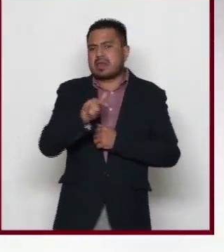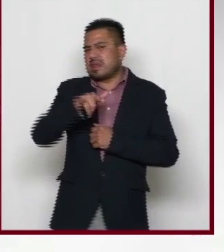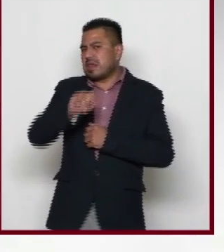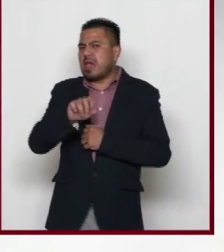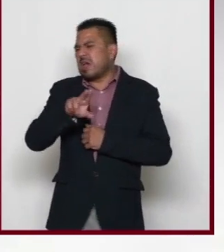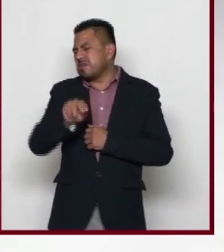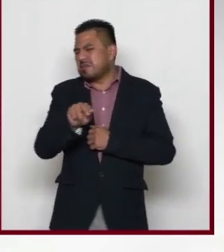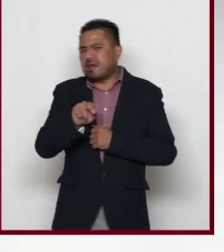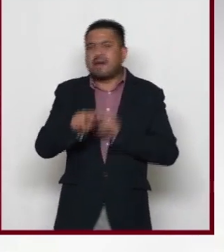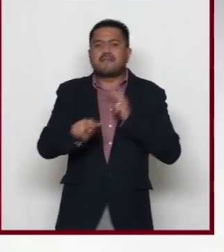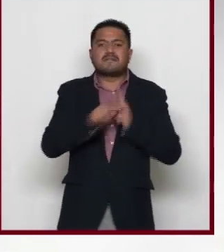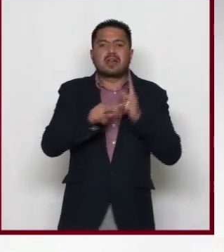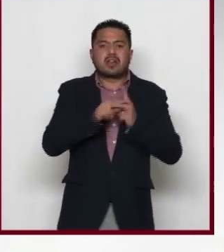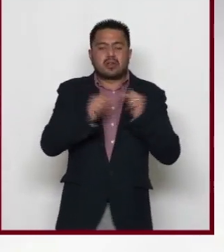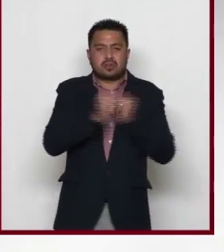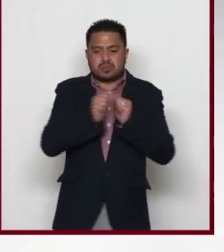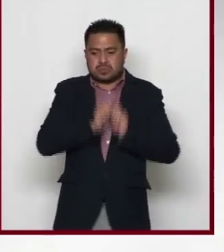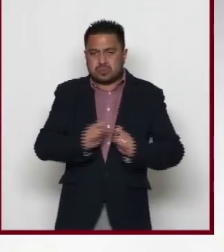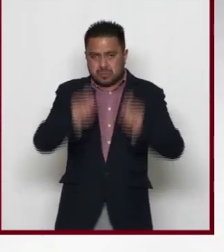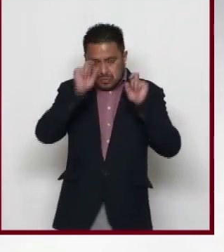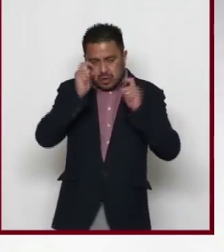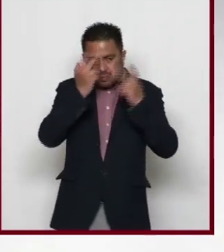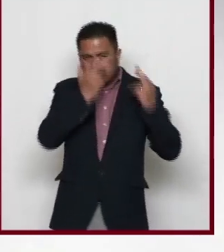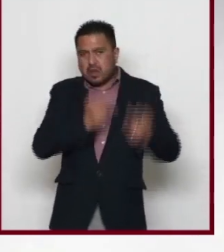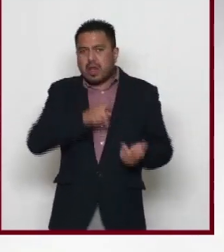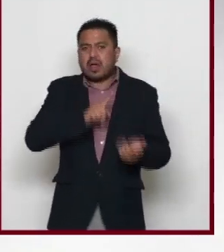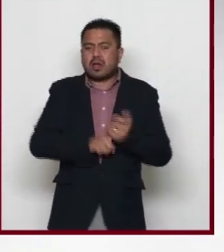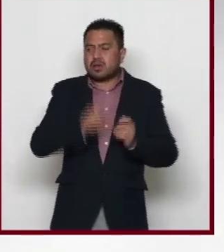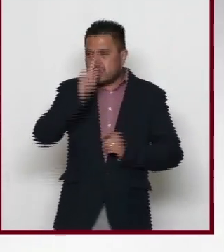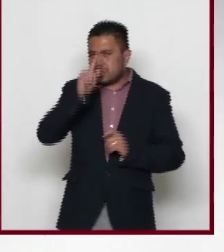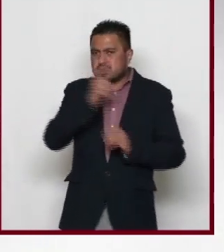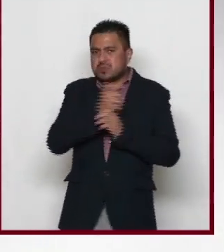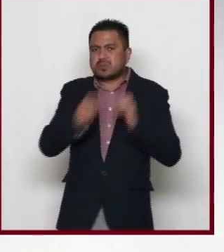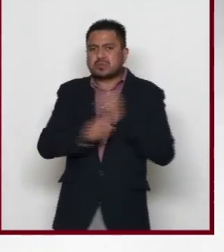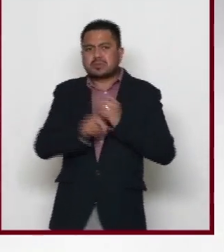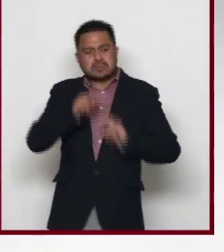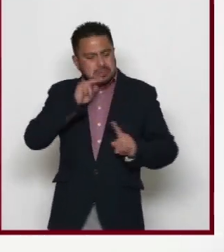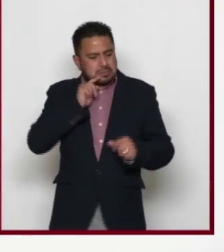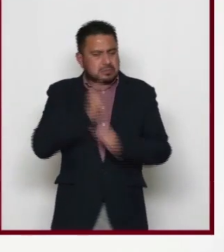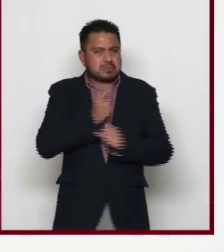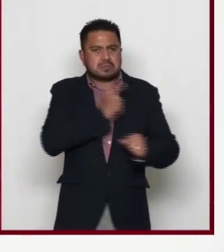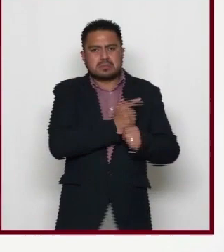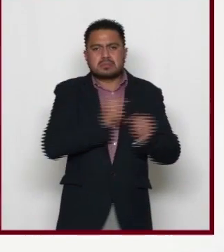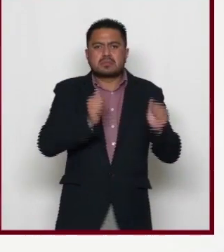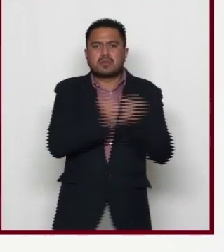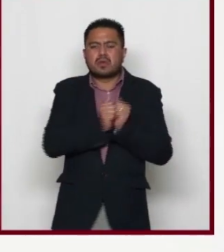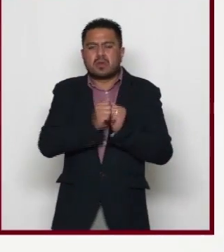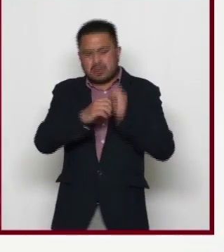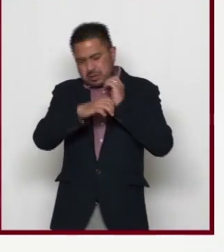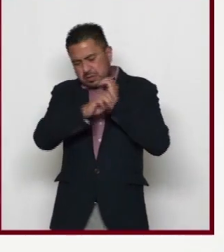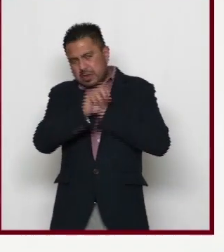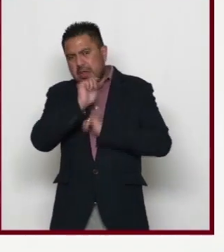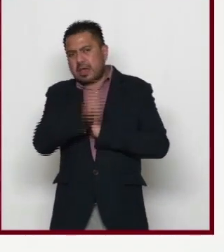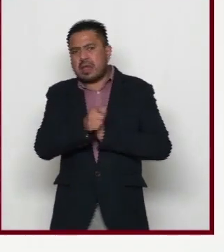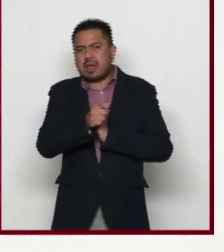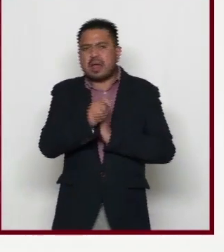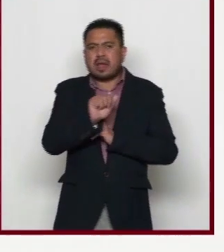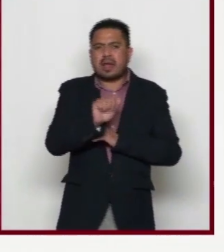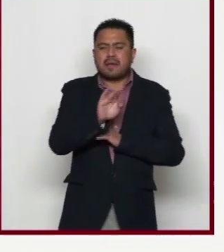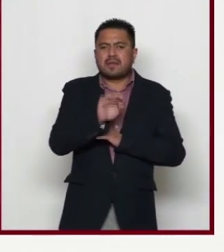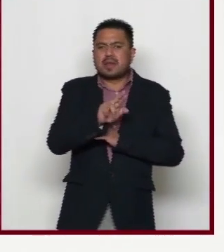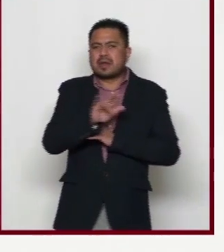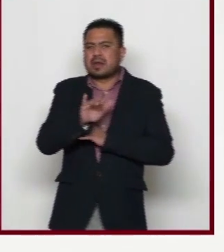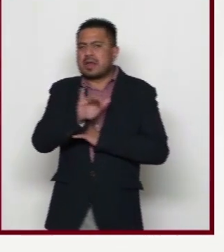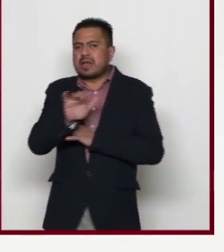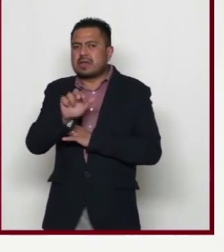Galileo. El vidrio de sus lentes descomponía la luz de los objetos observados, produciendo un efecto óptico llamado